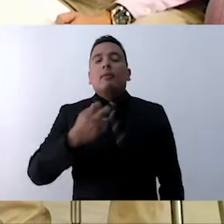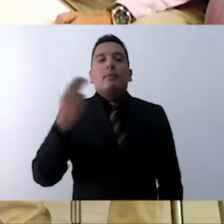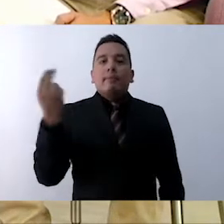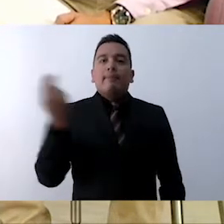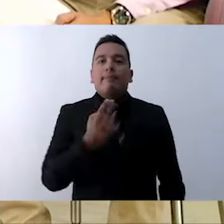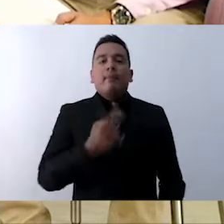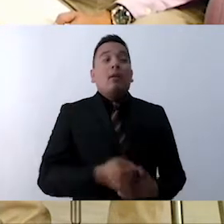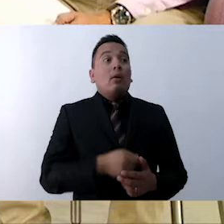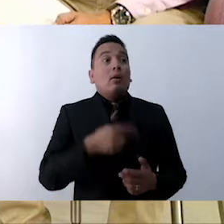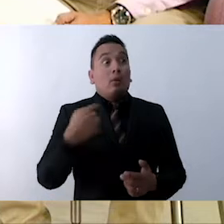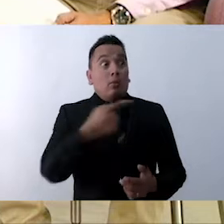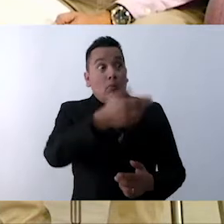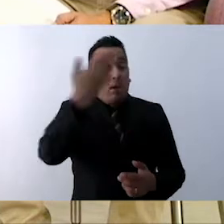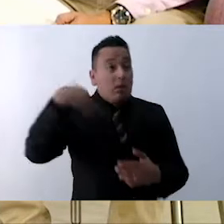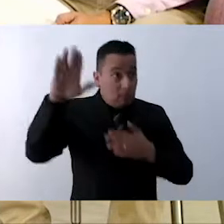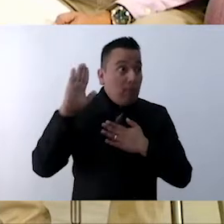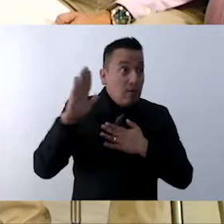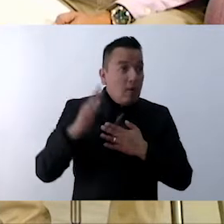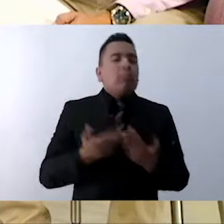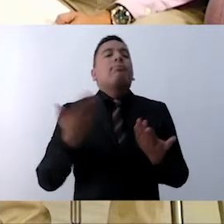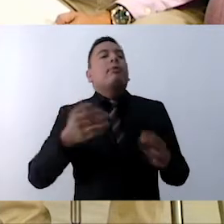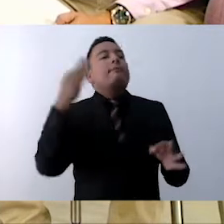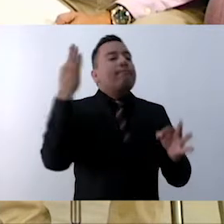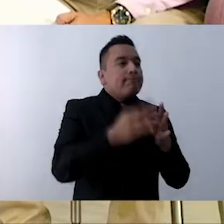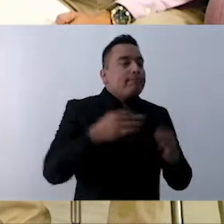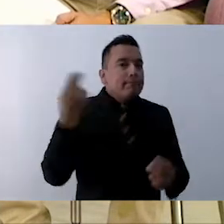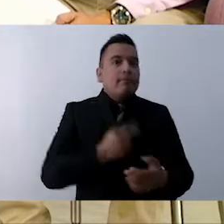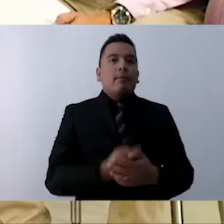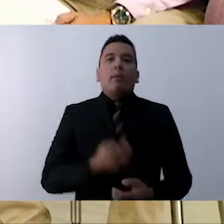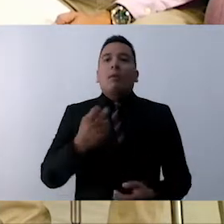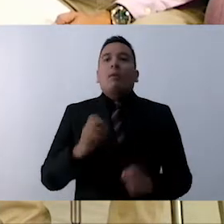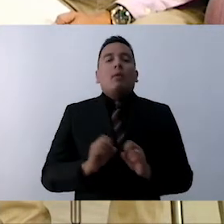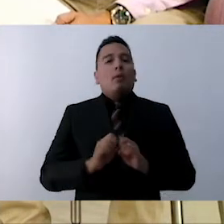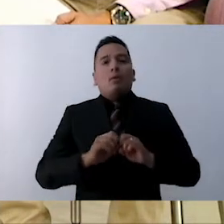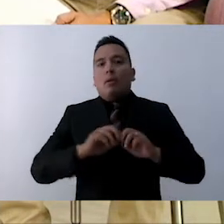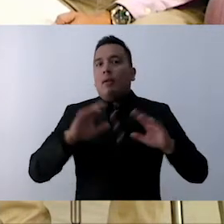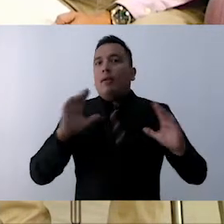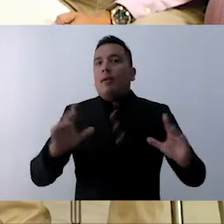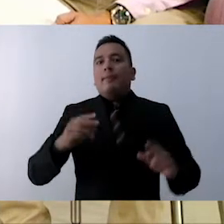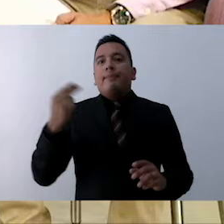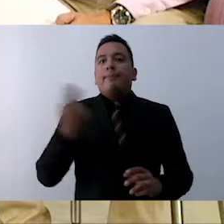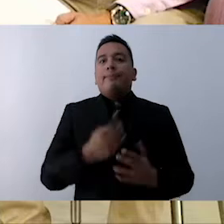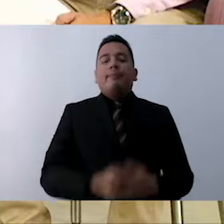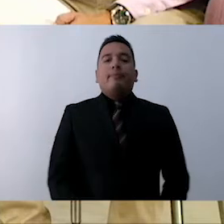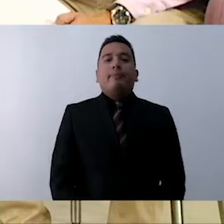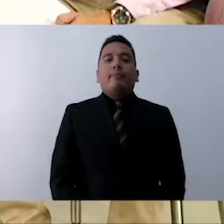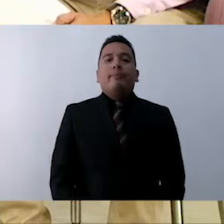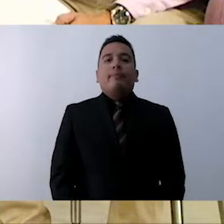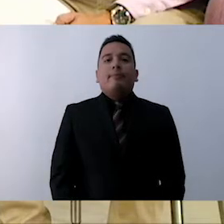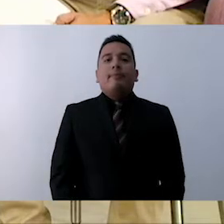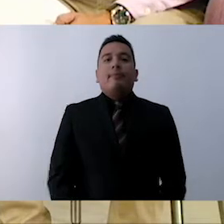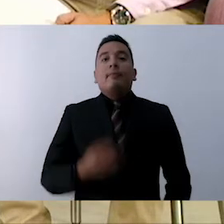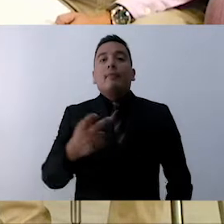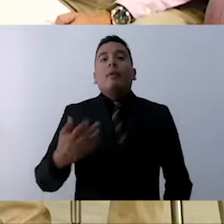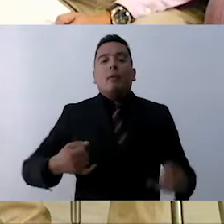rápido y necesitan que el cumplimiento de la ley y del derecho sea realmente claro y